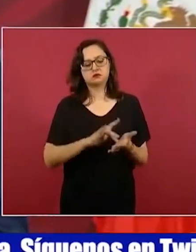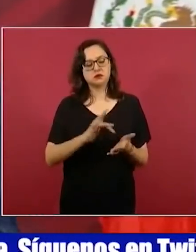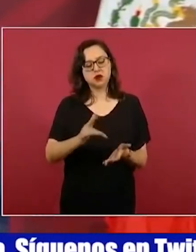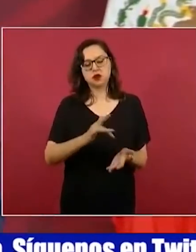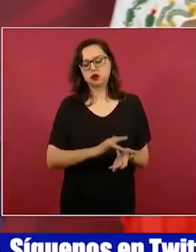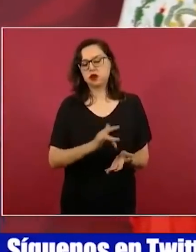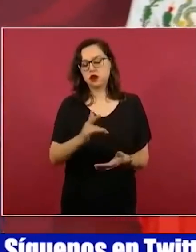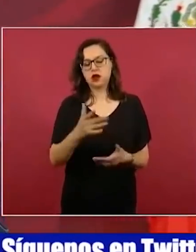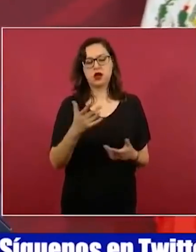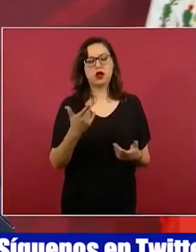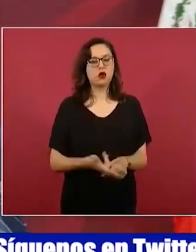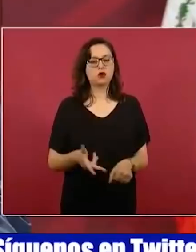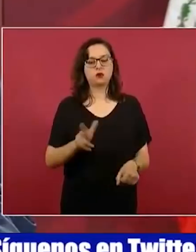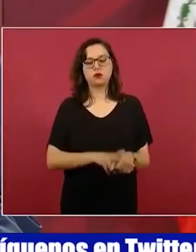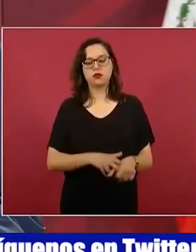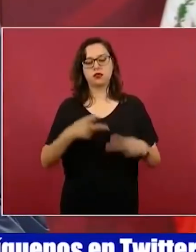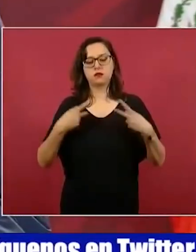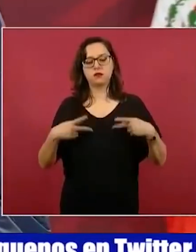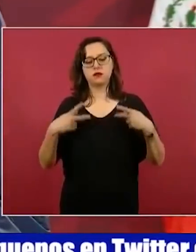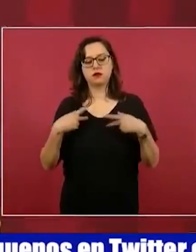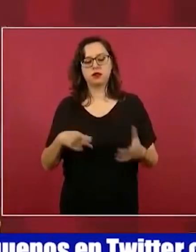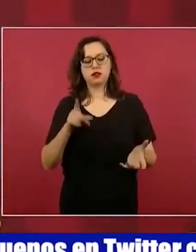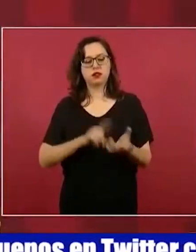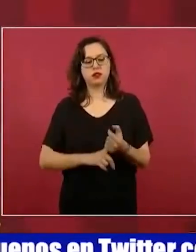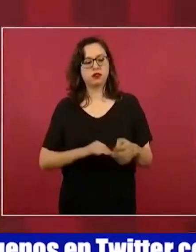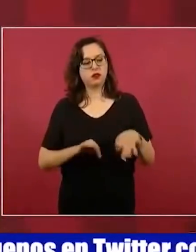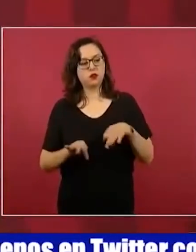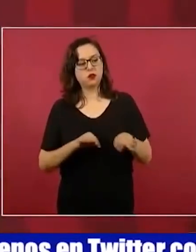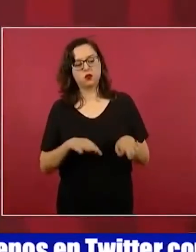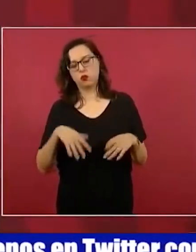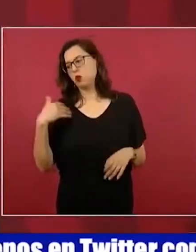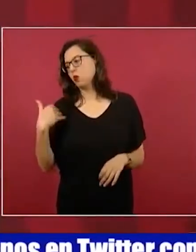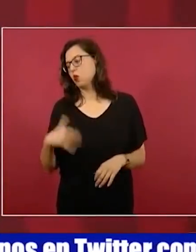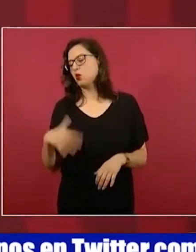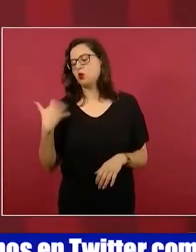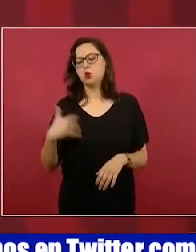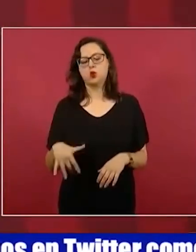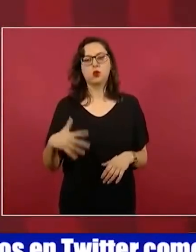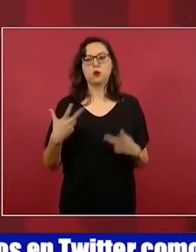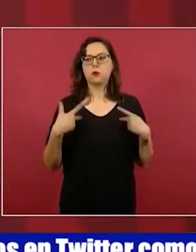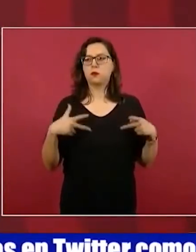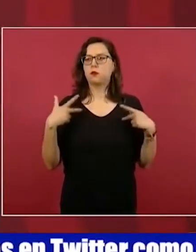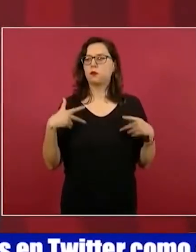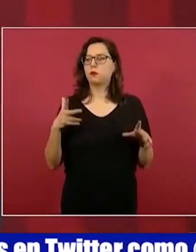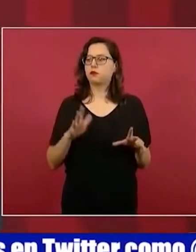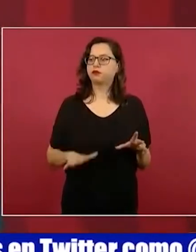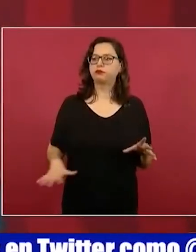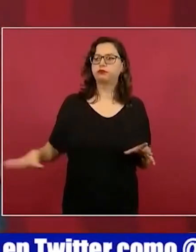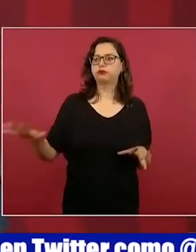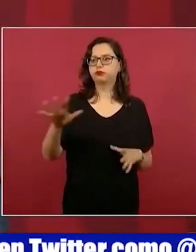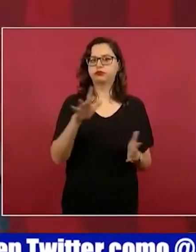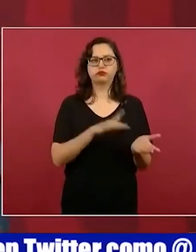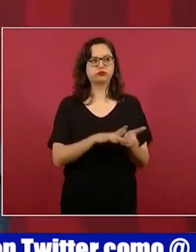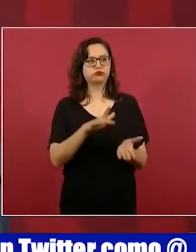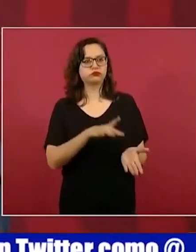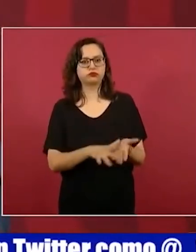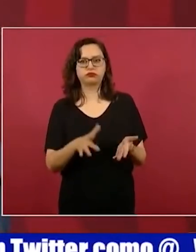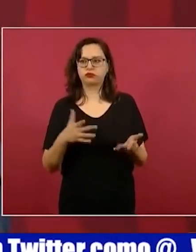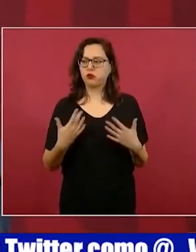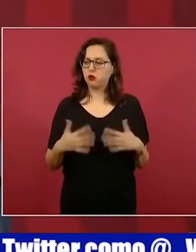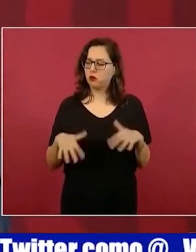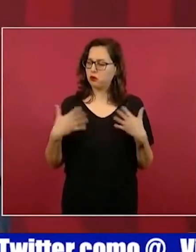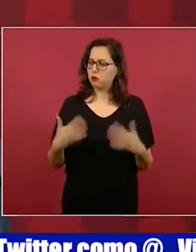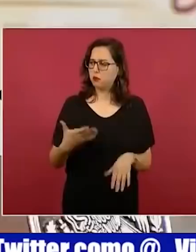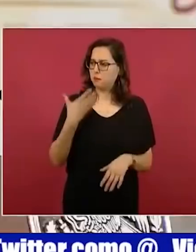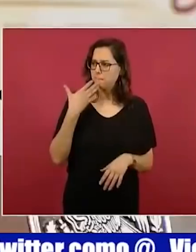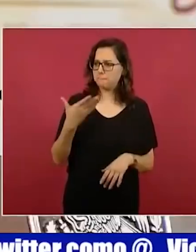la casa o alguna de las casas de Loret de Mola, alguno de los departamentos, y de inmediato crece en Twitter y en otras